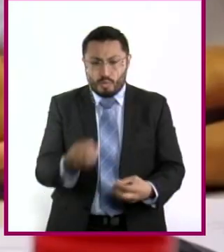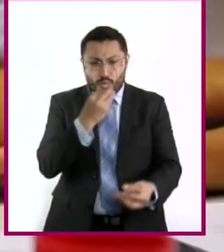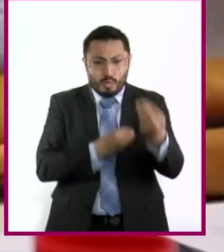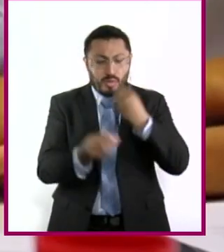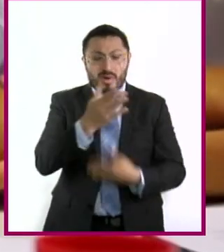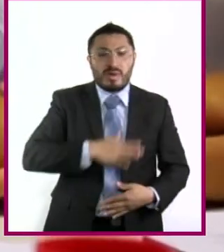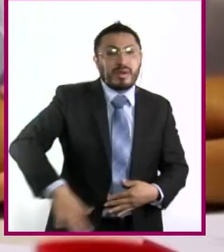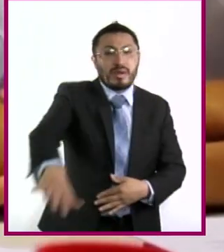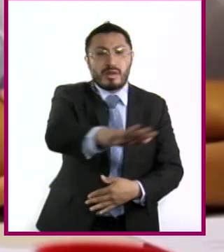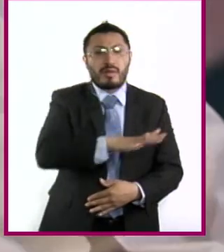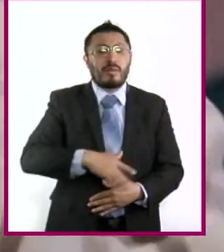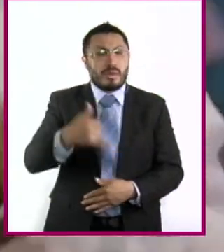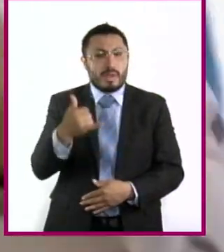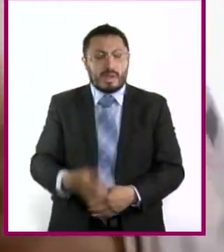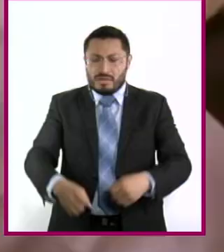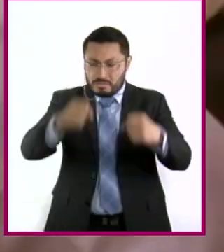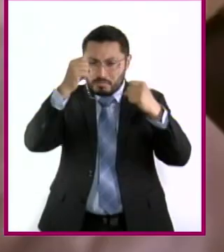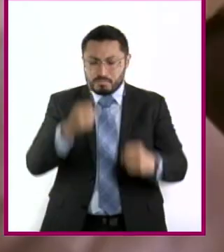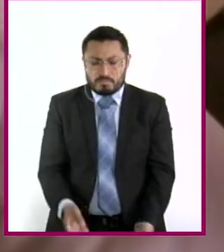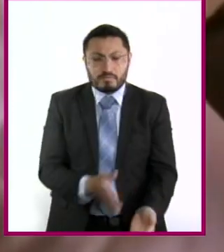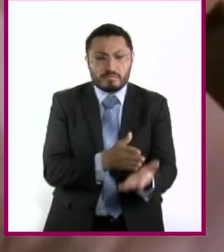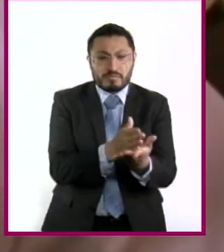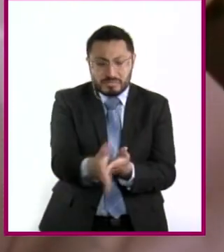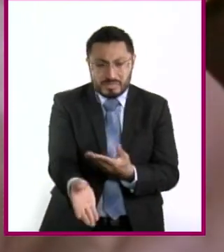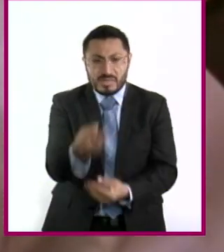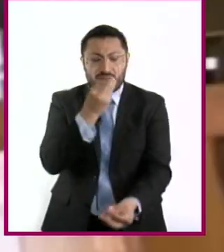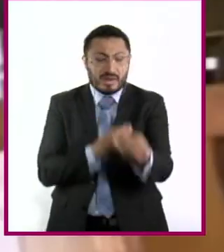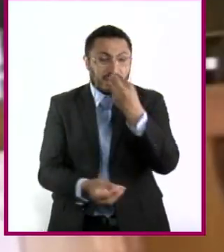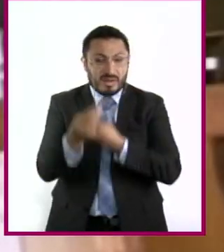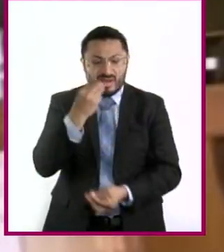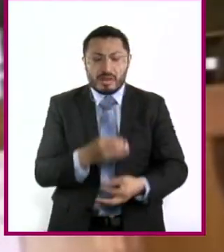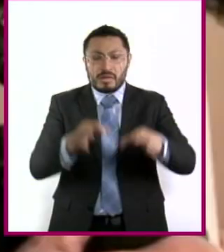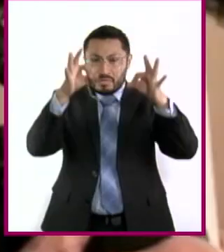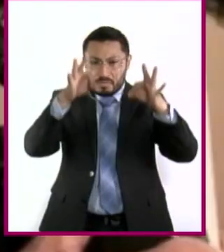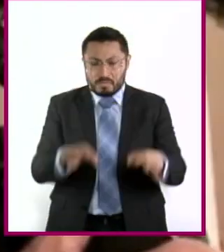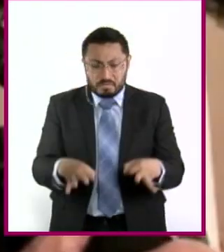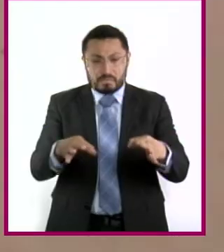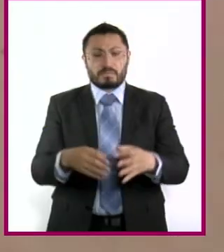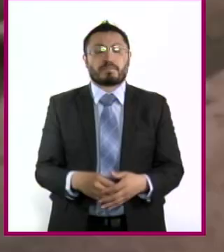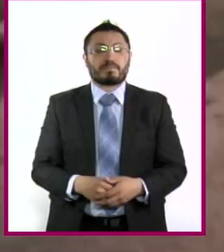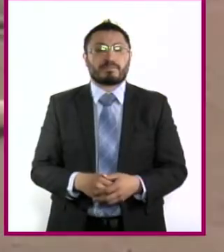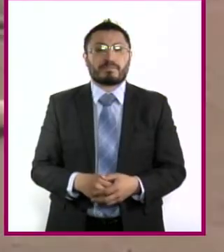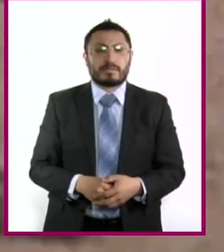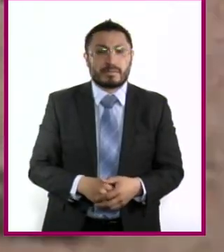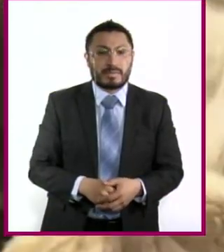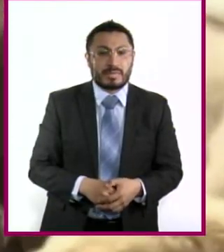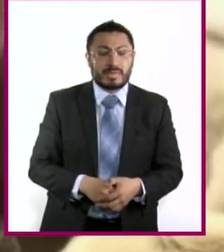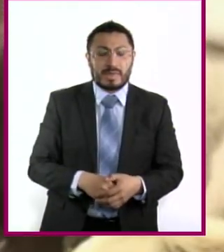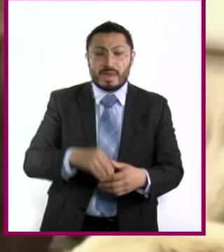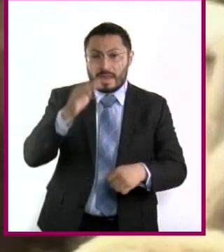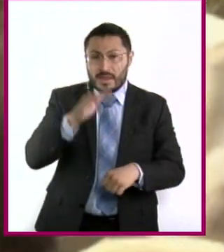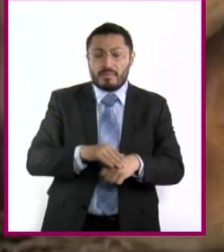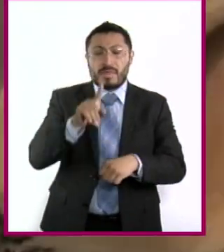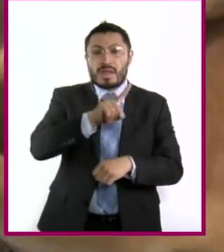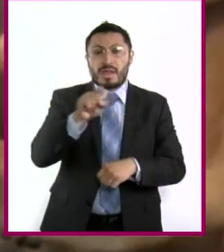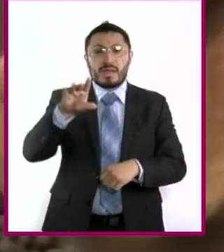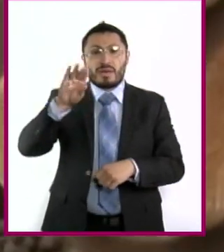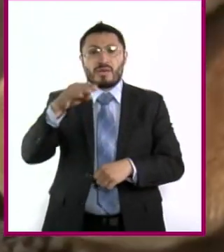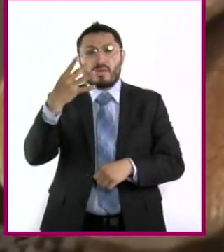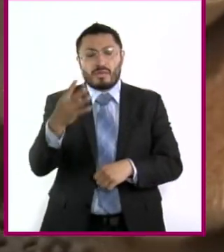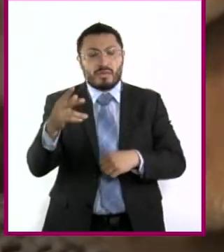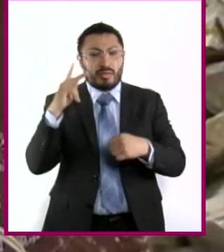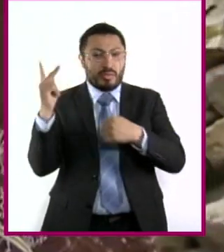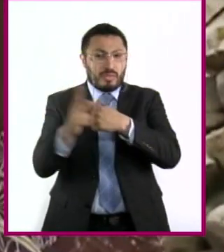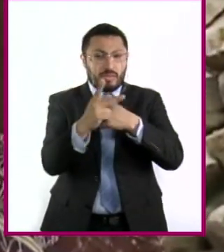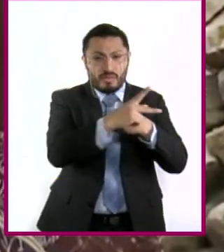todos y garantizar el acceso regular a alimentos suficientes y de buena calidad. Con más de 194 países